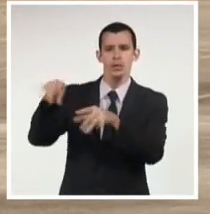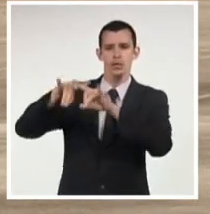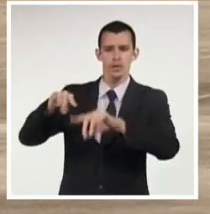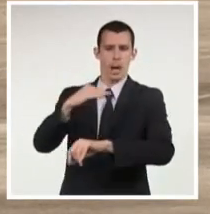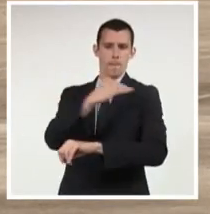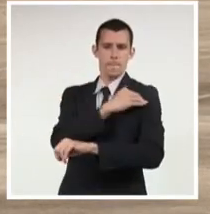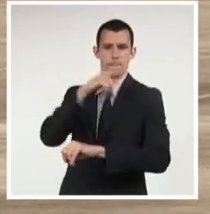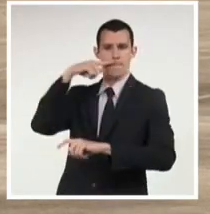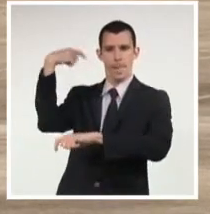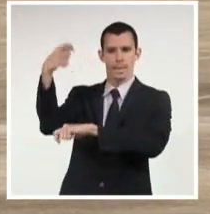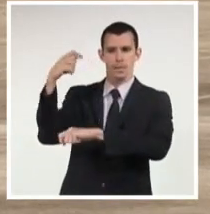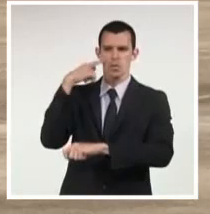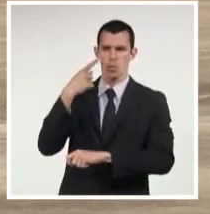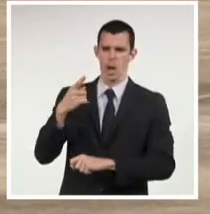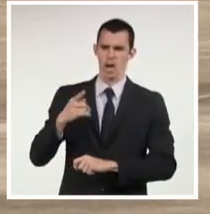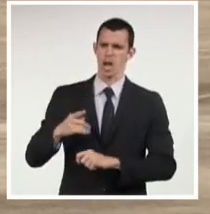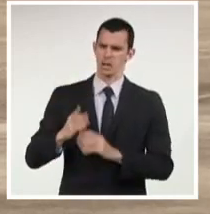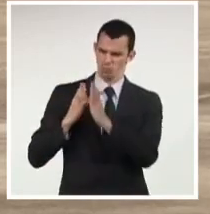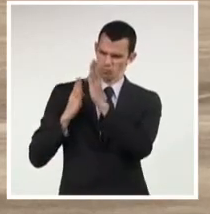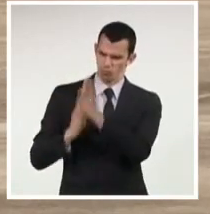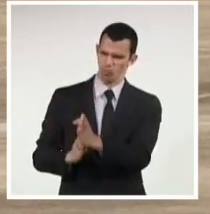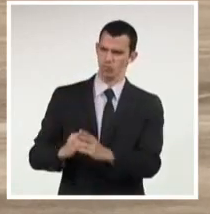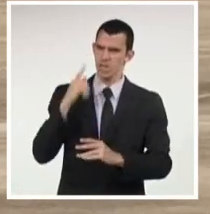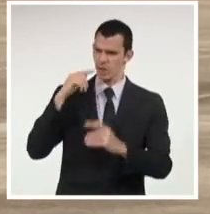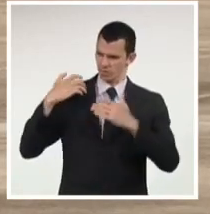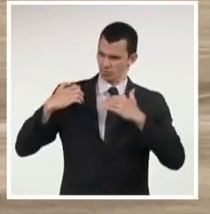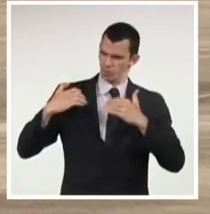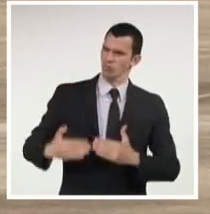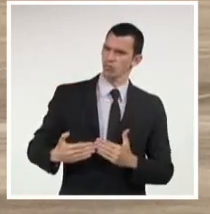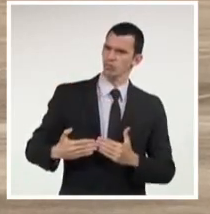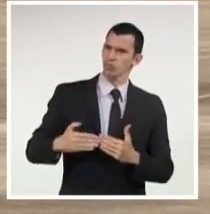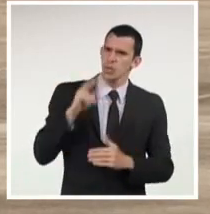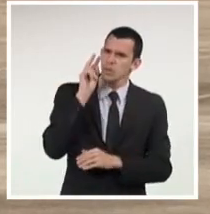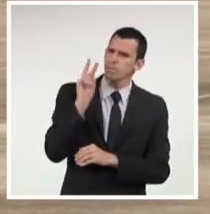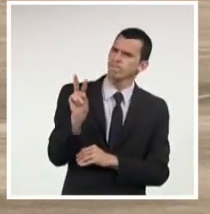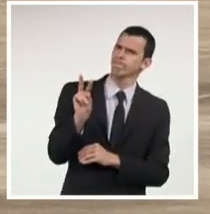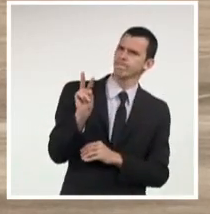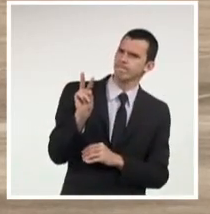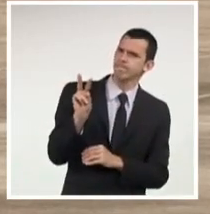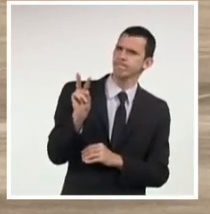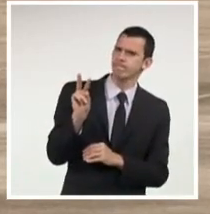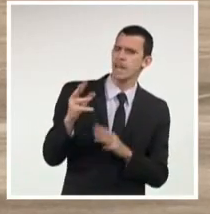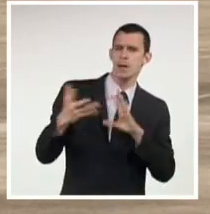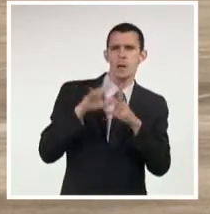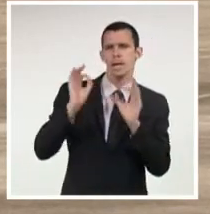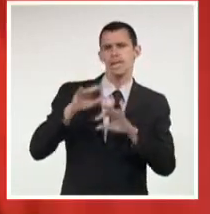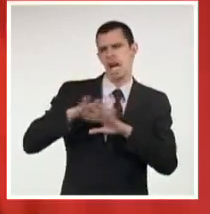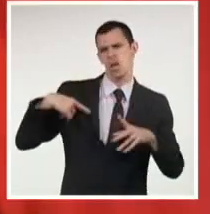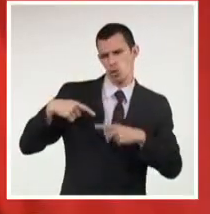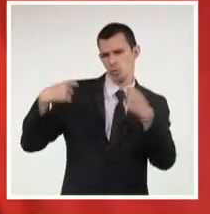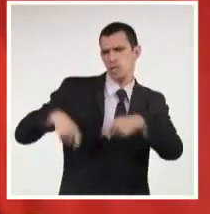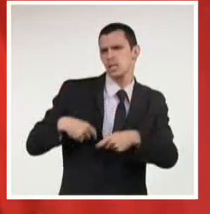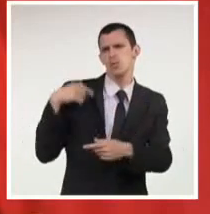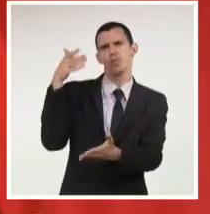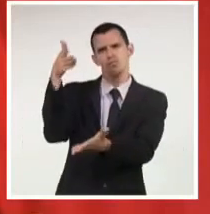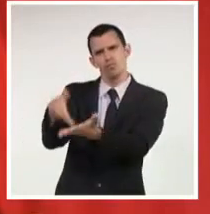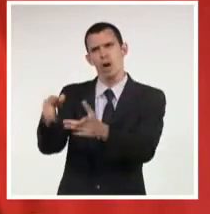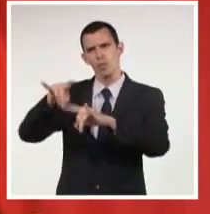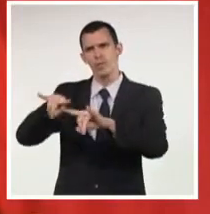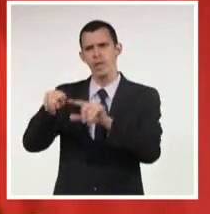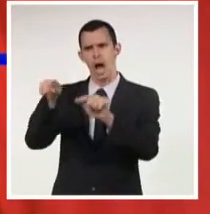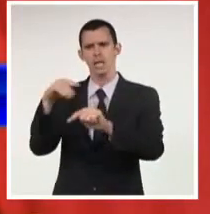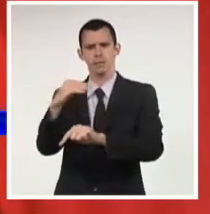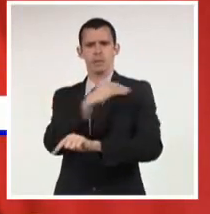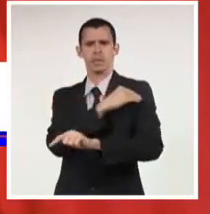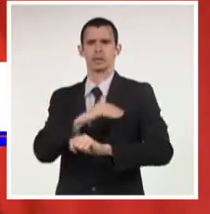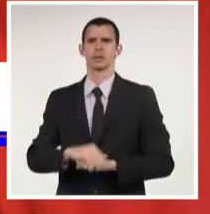porte. Y fueron cualidades que fueron llamando en mí la atención, por lo que me decidí por la escuela. Siempre se hablaba mucho de la